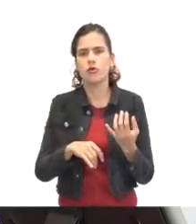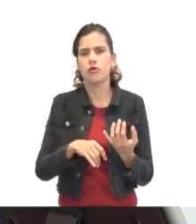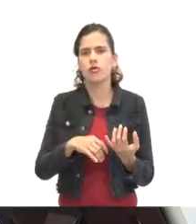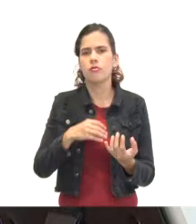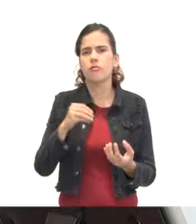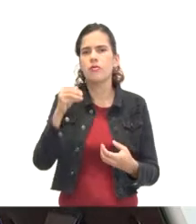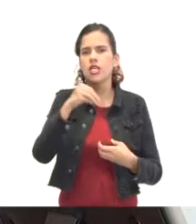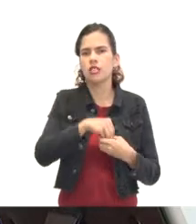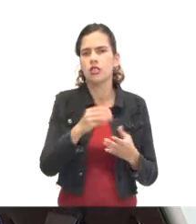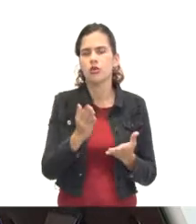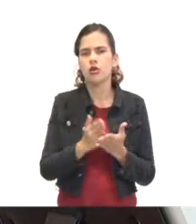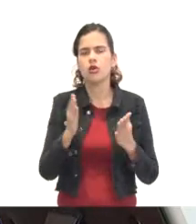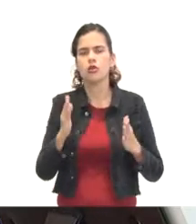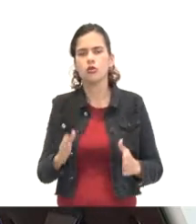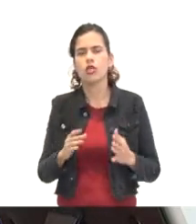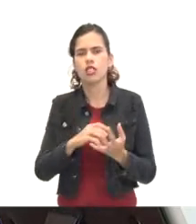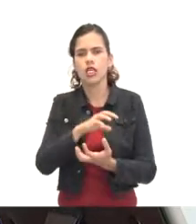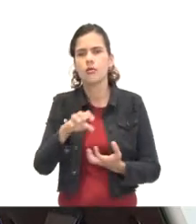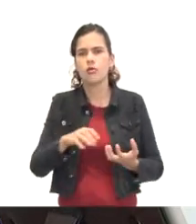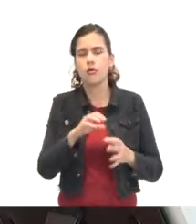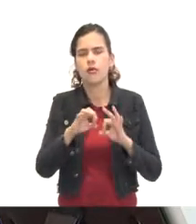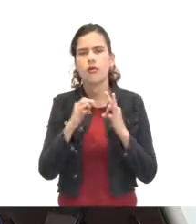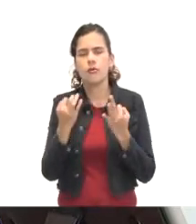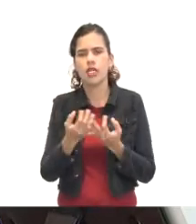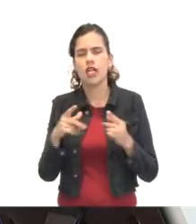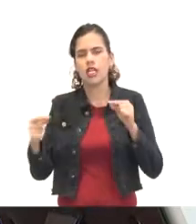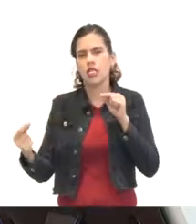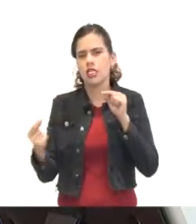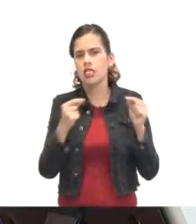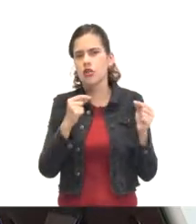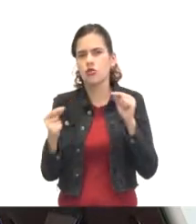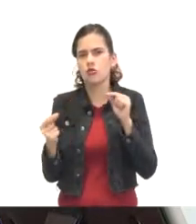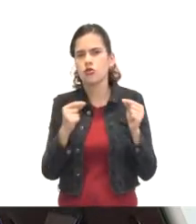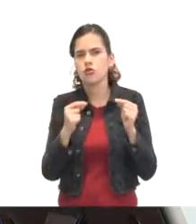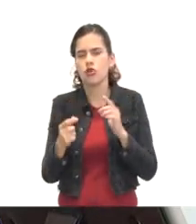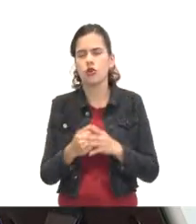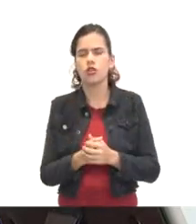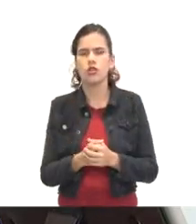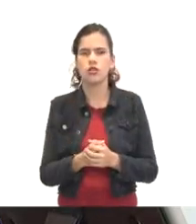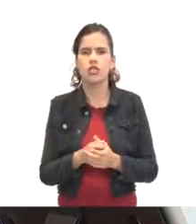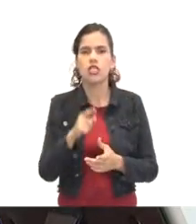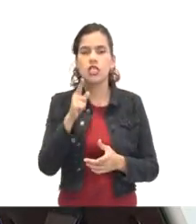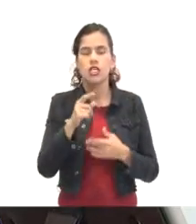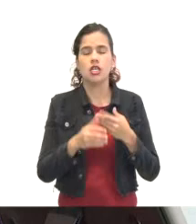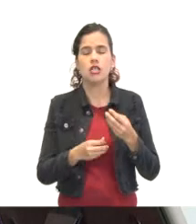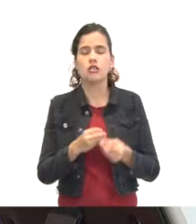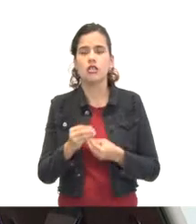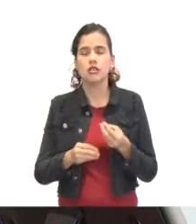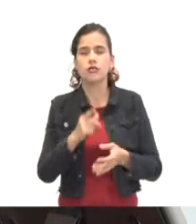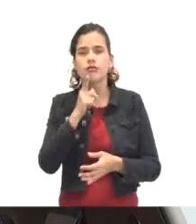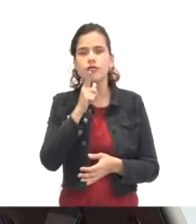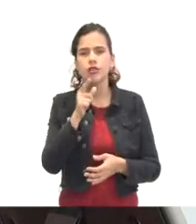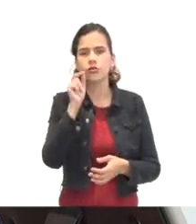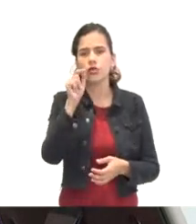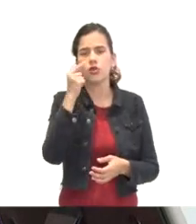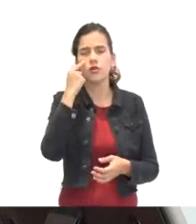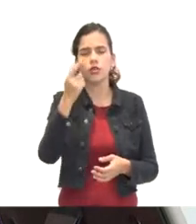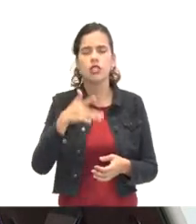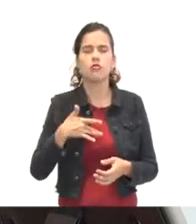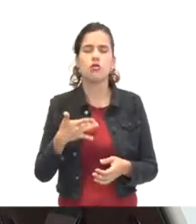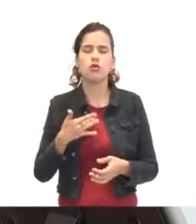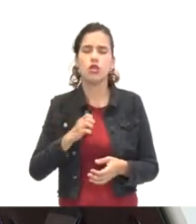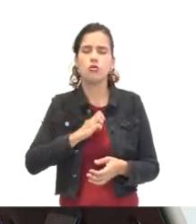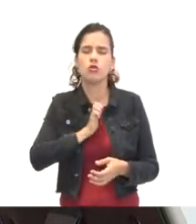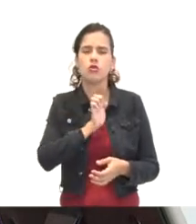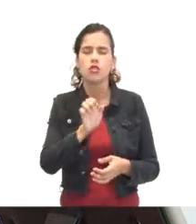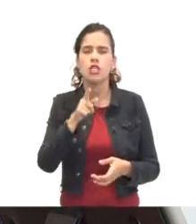estudiantes en situaciones familiares, en discusiones, en situaciones de pareja, y esto afecta muchísimo desde el punto de vista emocional y hace